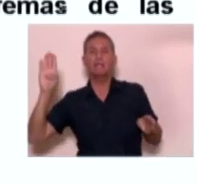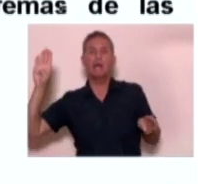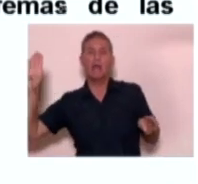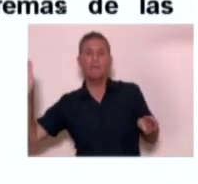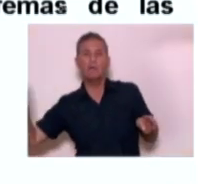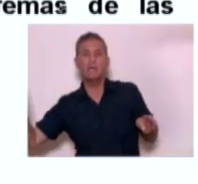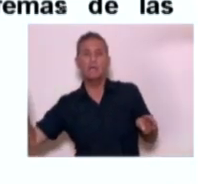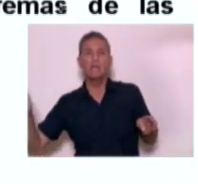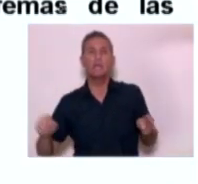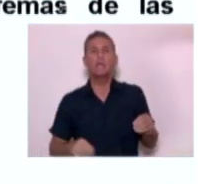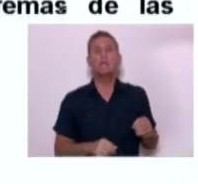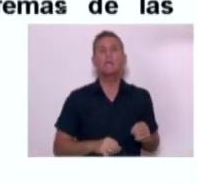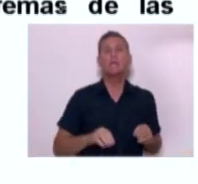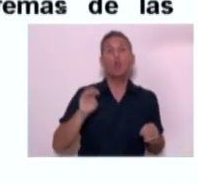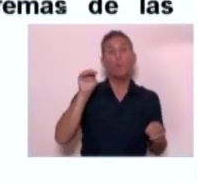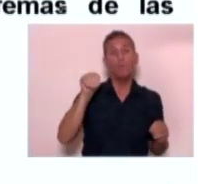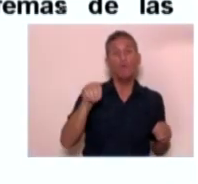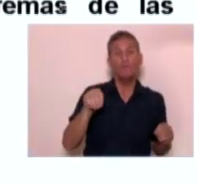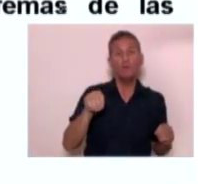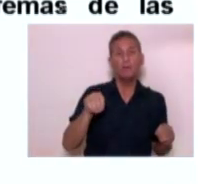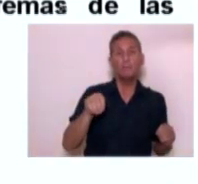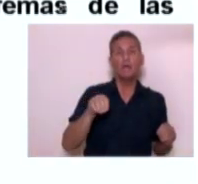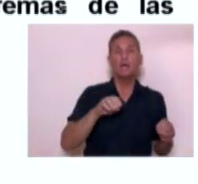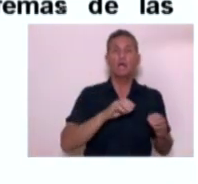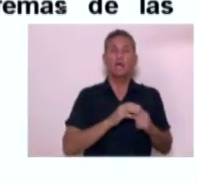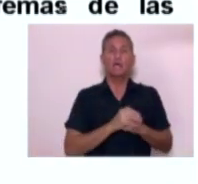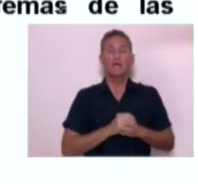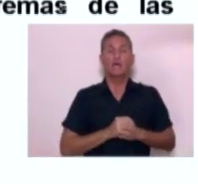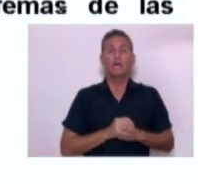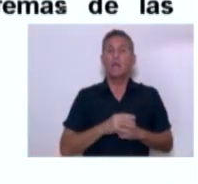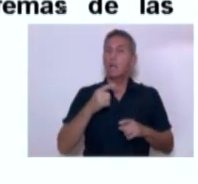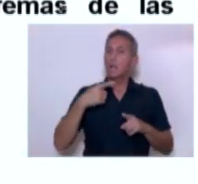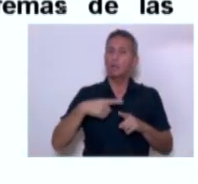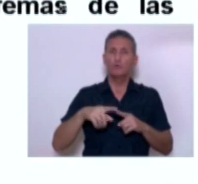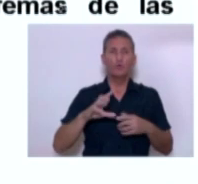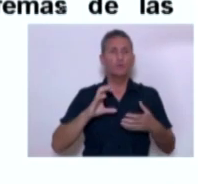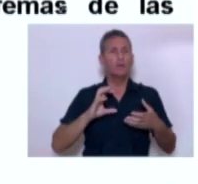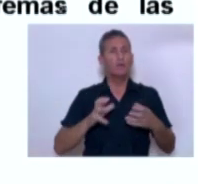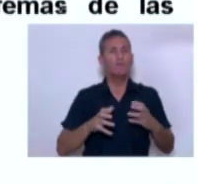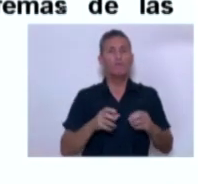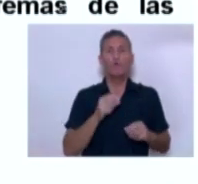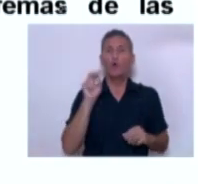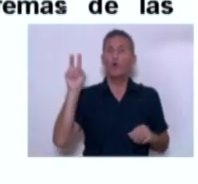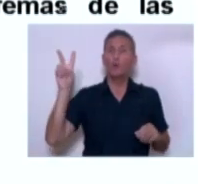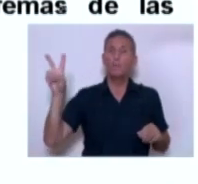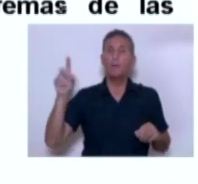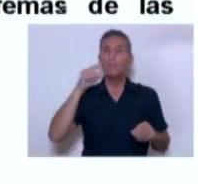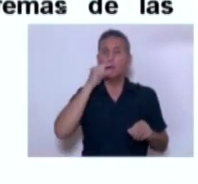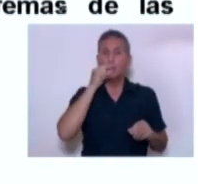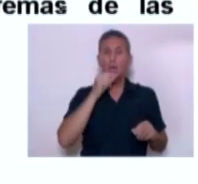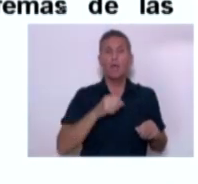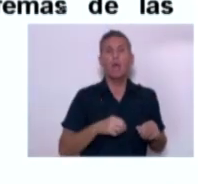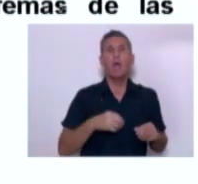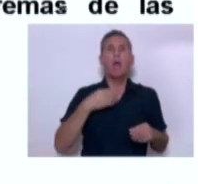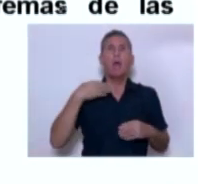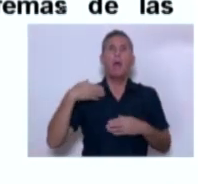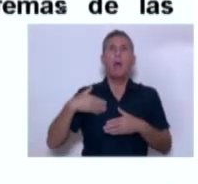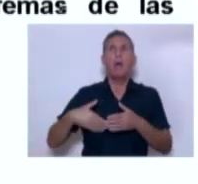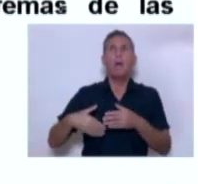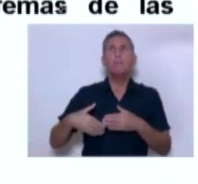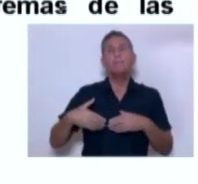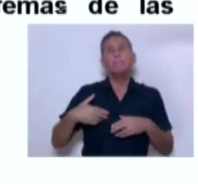morfemas serían la E y la N. Las otras formas verbales con las que deben trabajar son